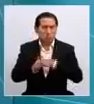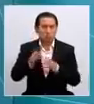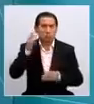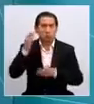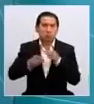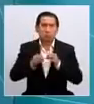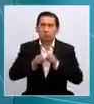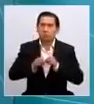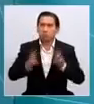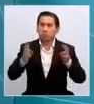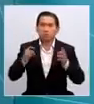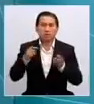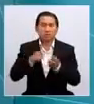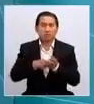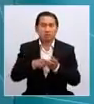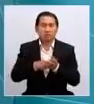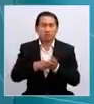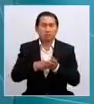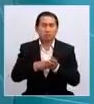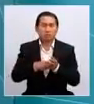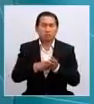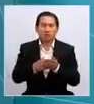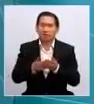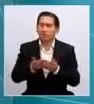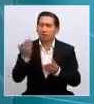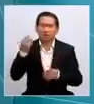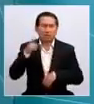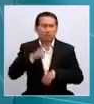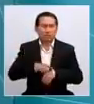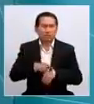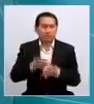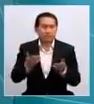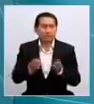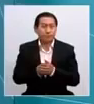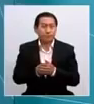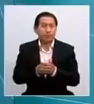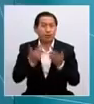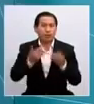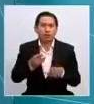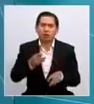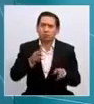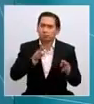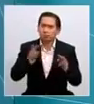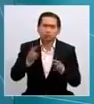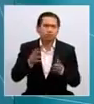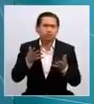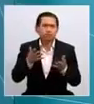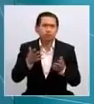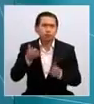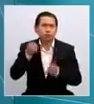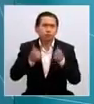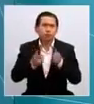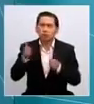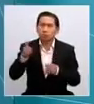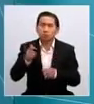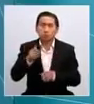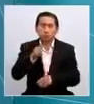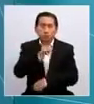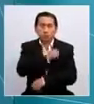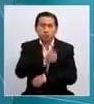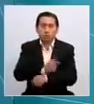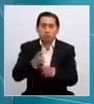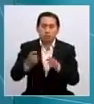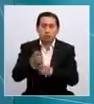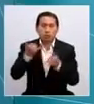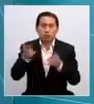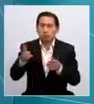mundial en torno a esto ocurrido hace un tiempo atrás. Vamos a conocer cuál sería la autoridad electa hoy que